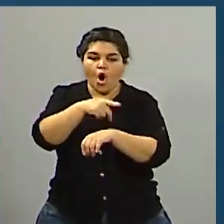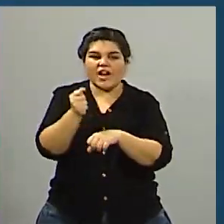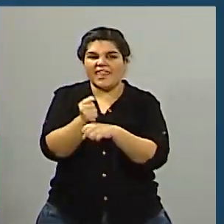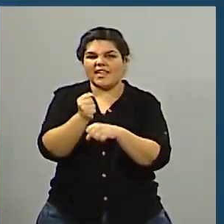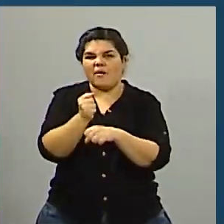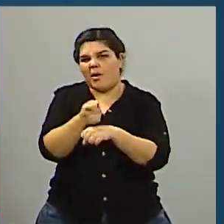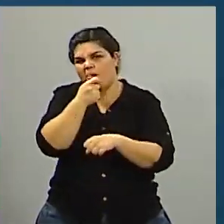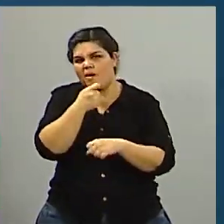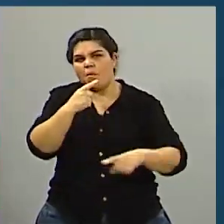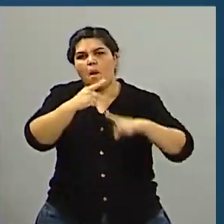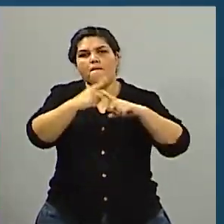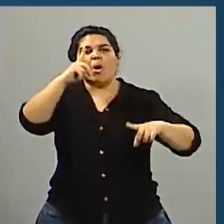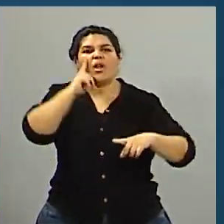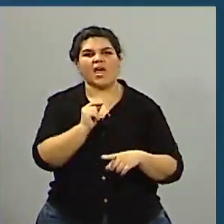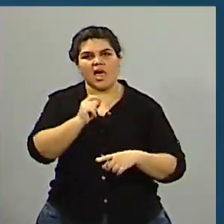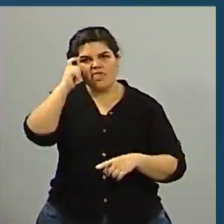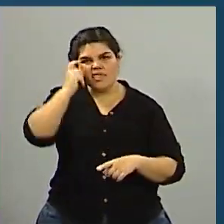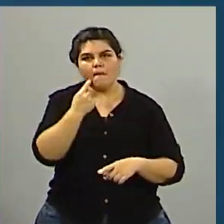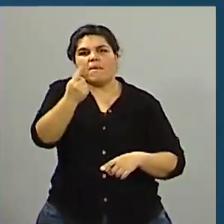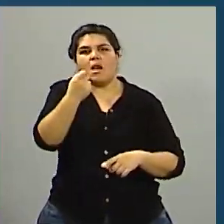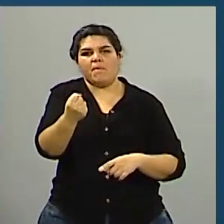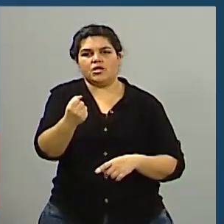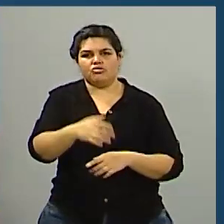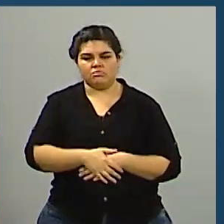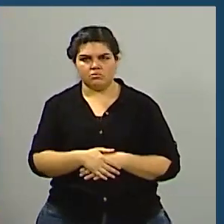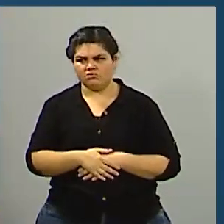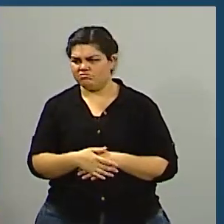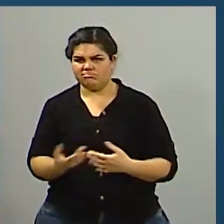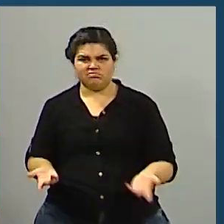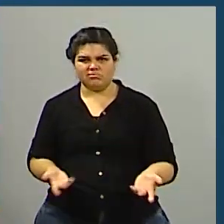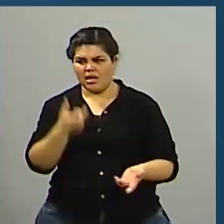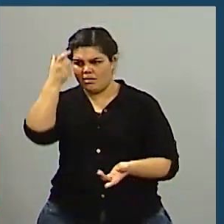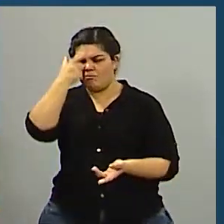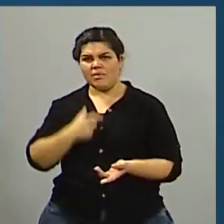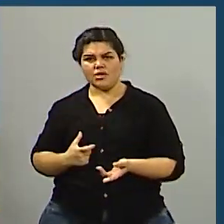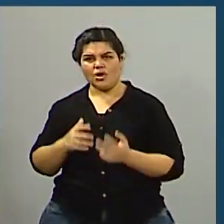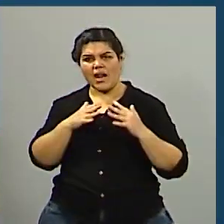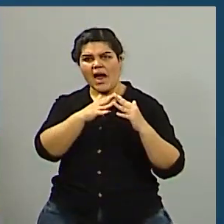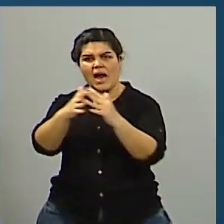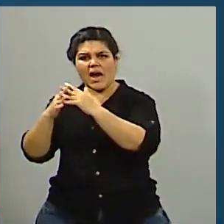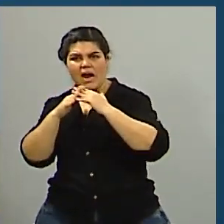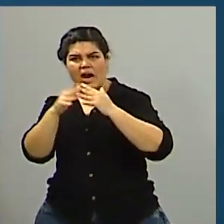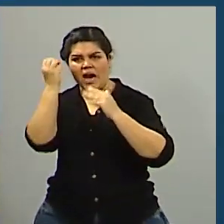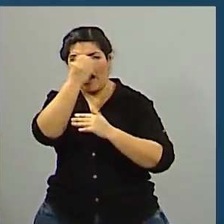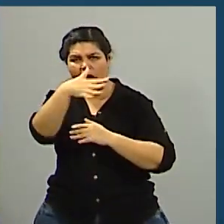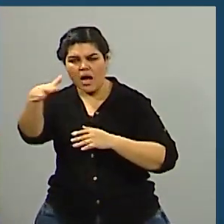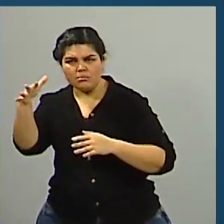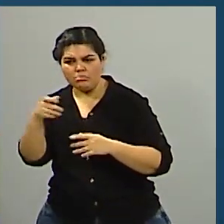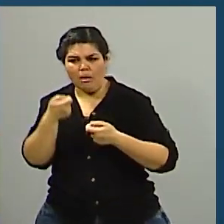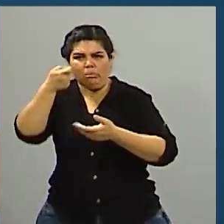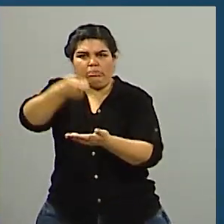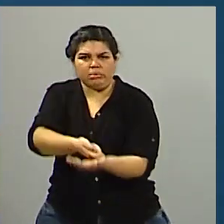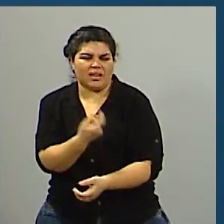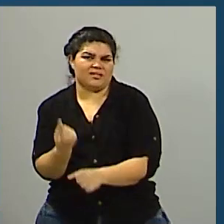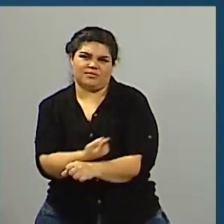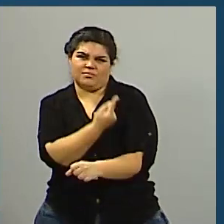pesos por día quiero ganar, y eso es un precio que por ahí el productor no puede pagar, porque no está dentro de sus posibilidades de costo. Ahora, suponiendo